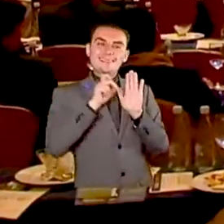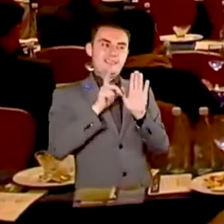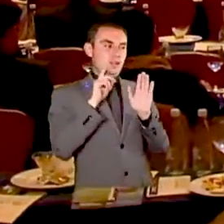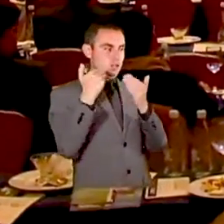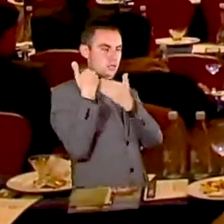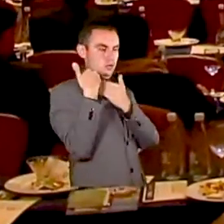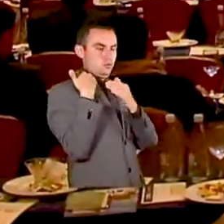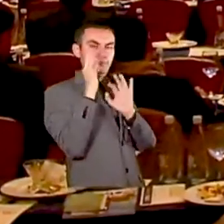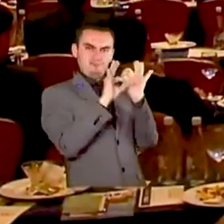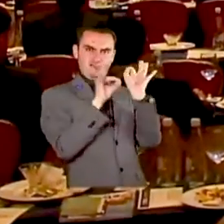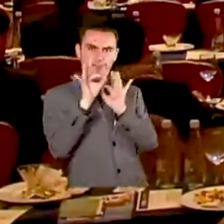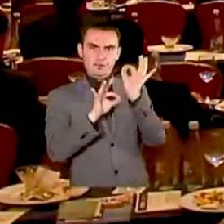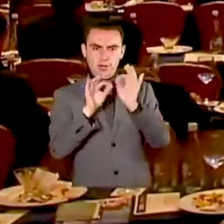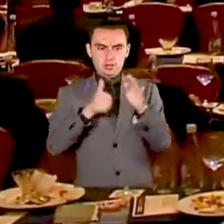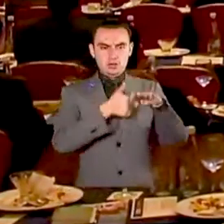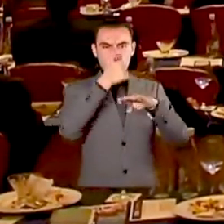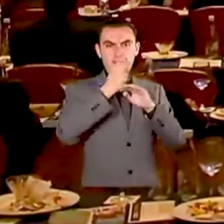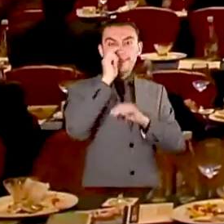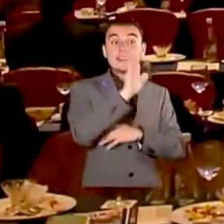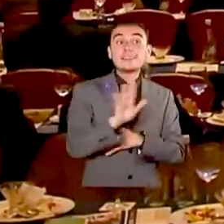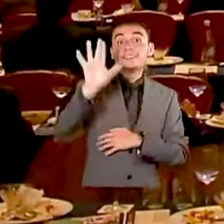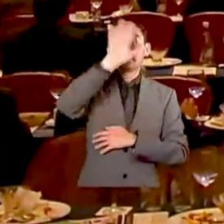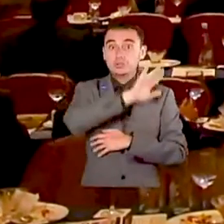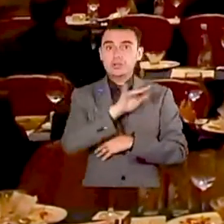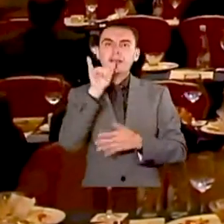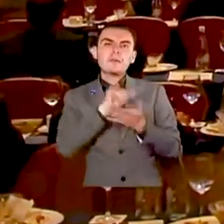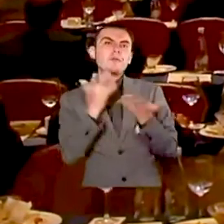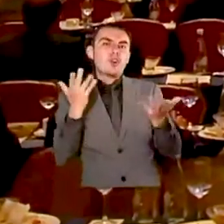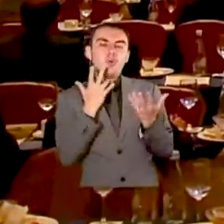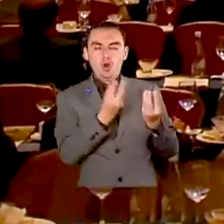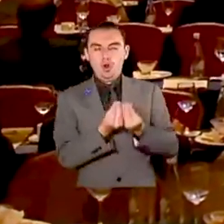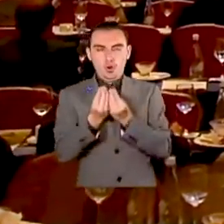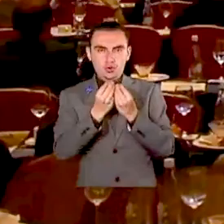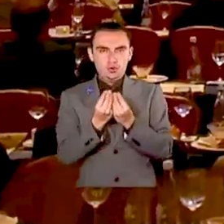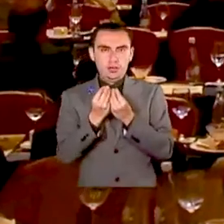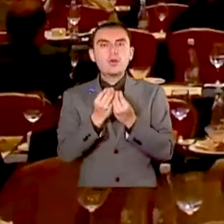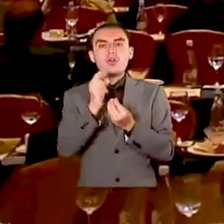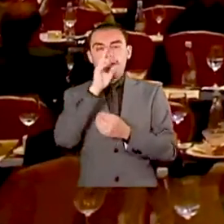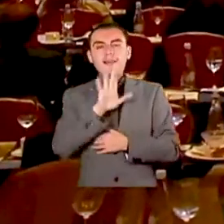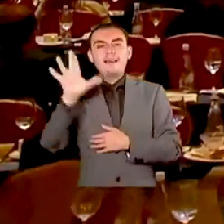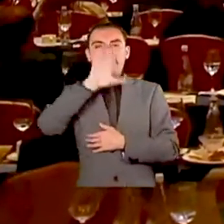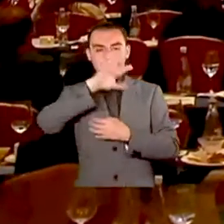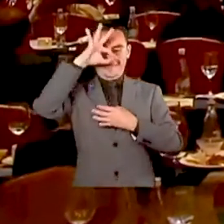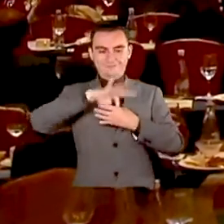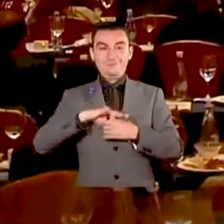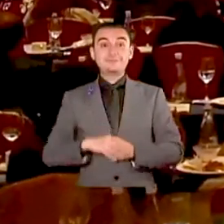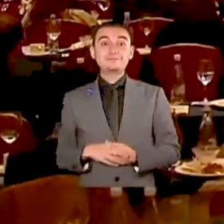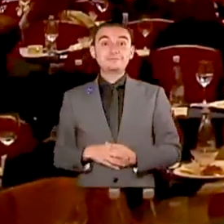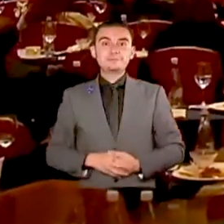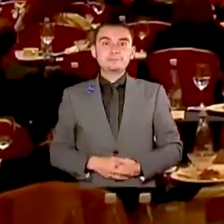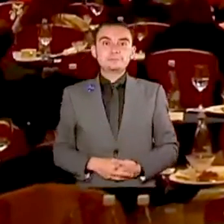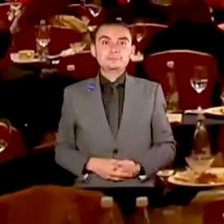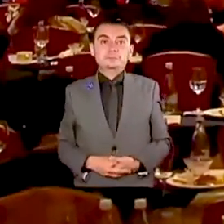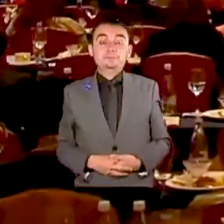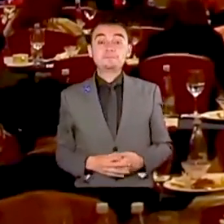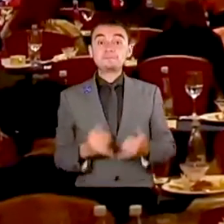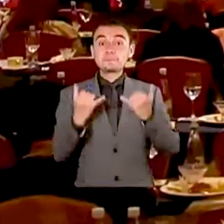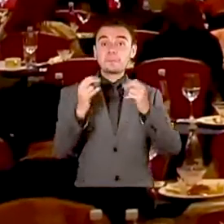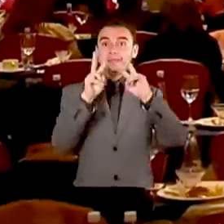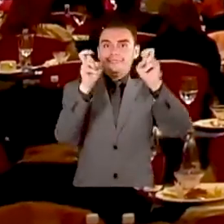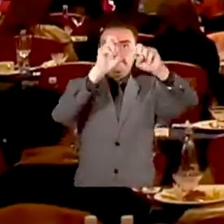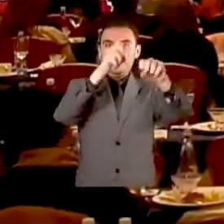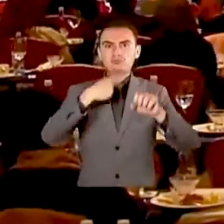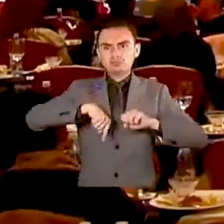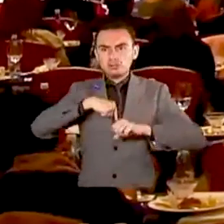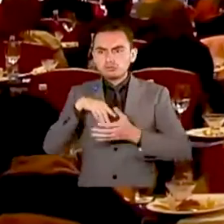encargadas del control a nivel nacional electoral, como es el Consejo Nacional Electoral. En materia de intervención, la Procuraduría ha